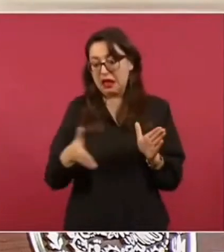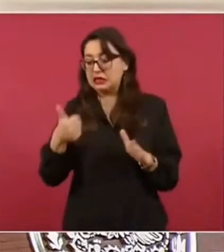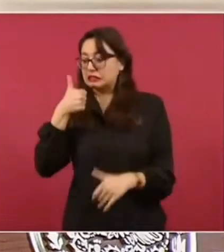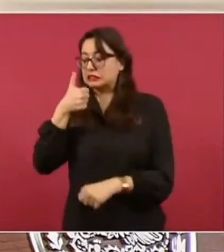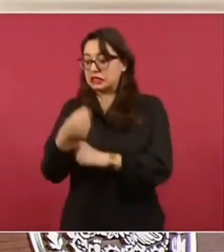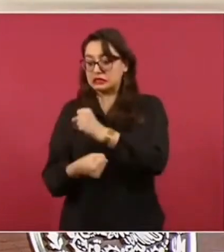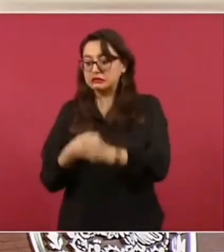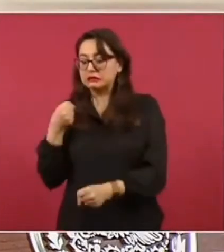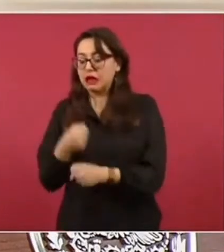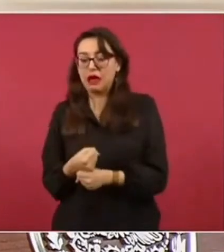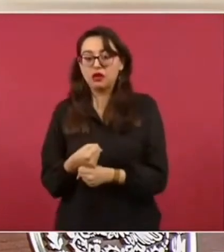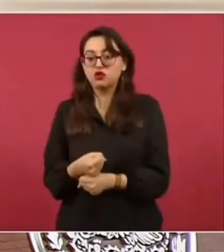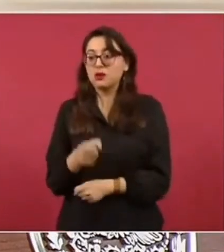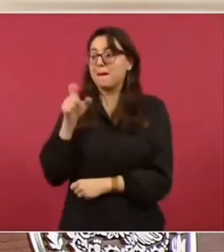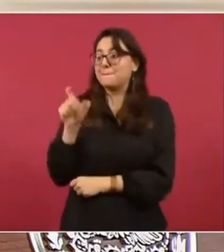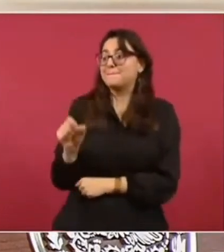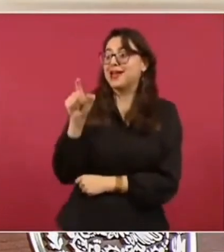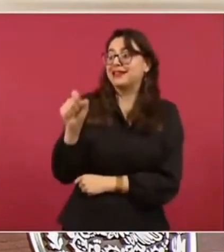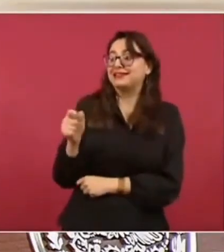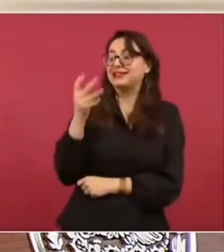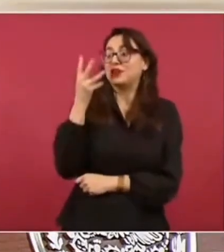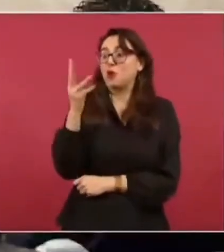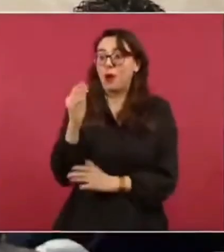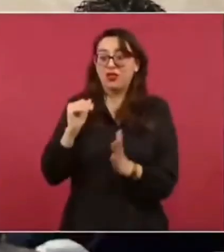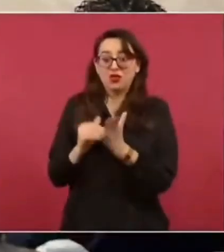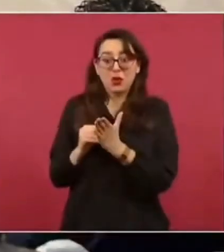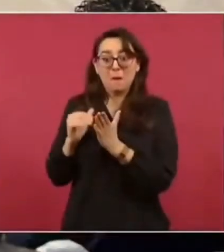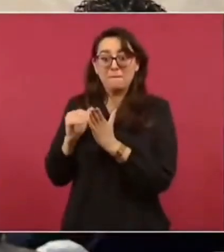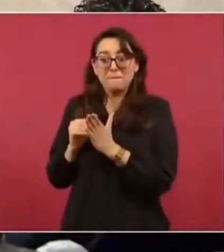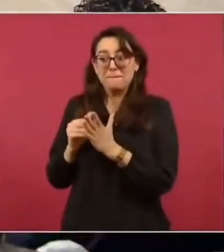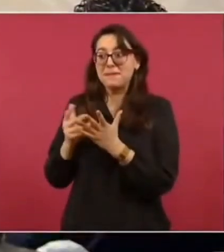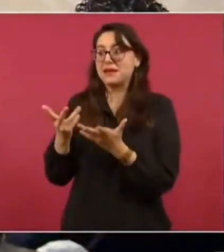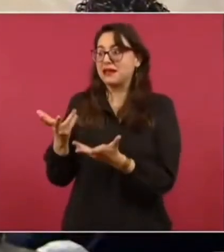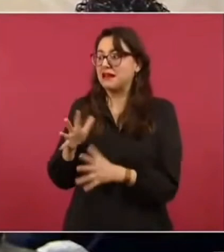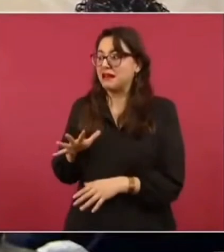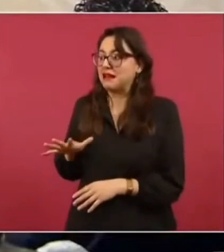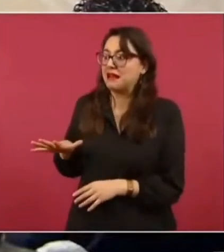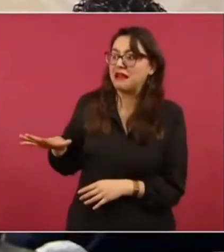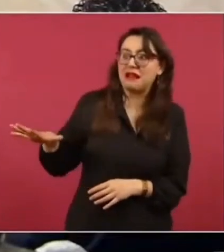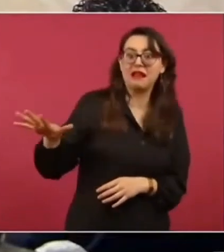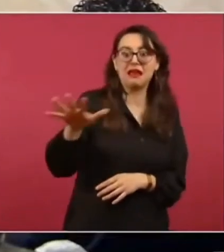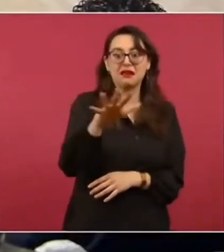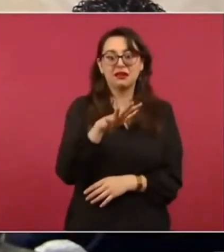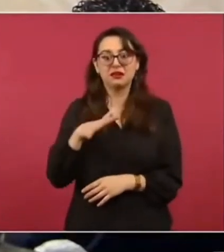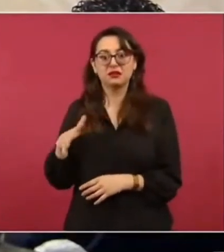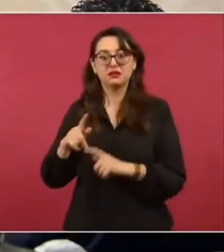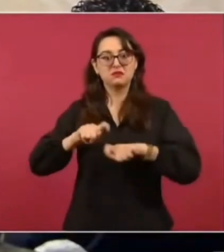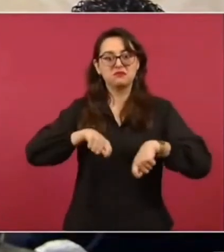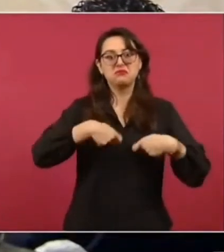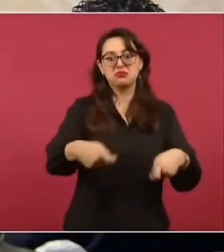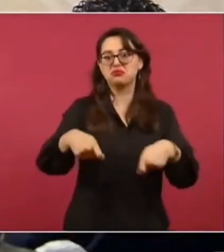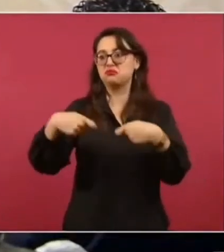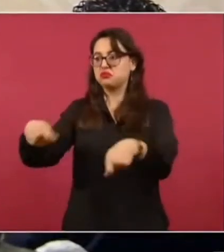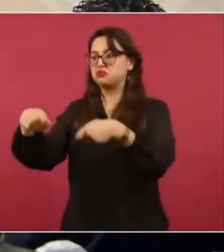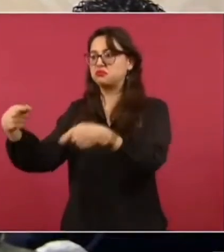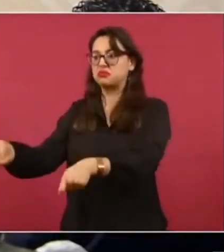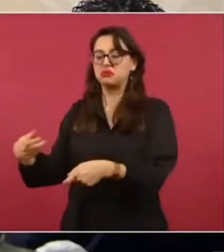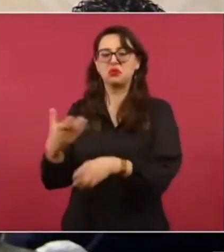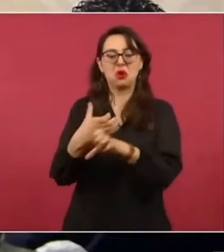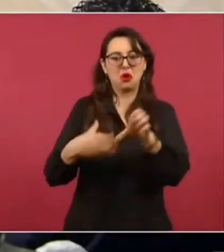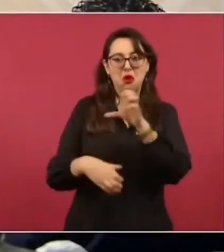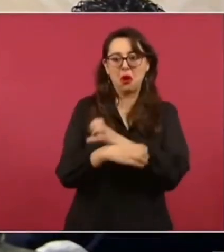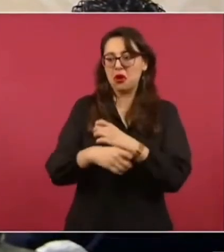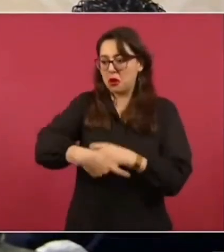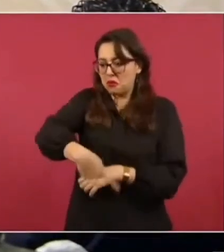24 multimillonarios, todos ellos beneficiados con la entrega de bienes de la nación y del pueblo,